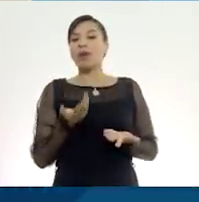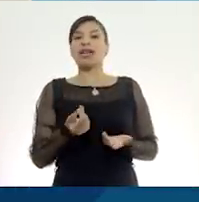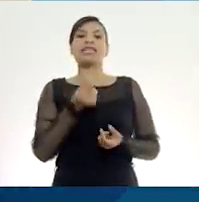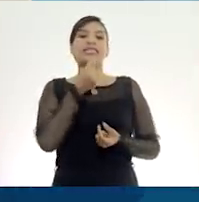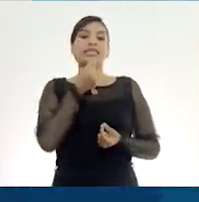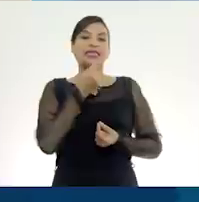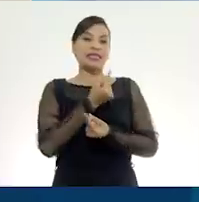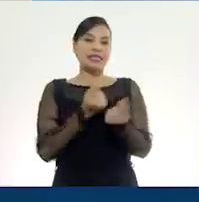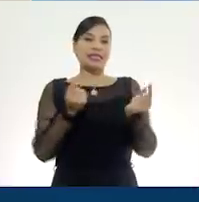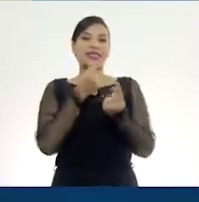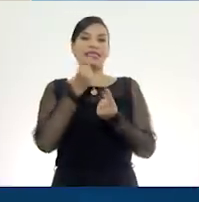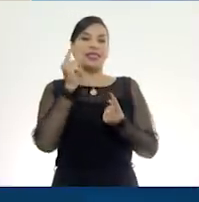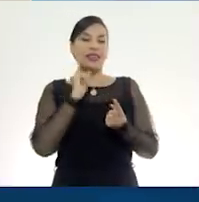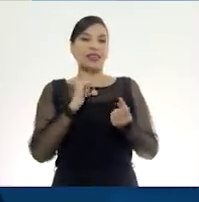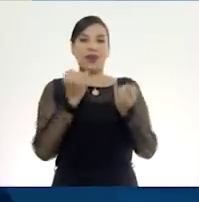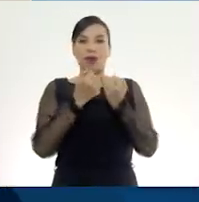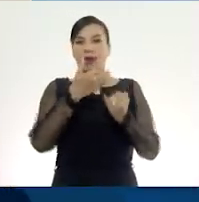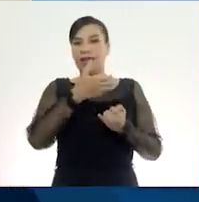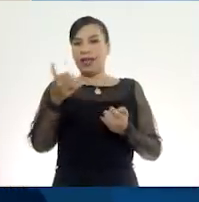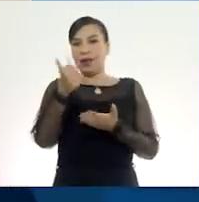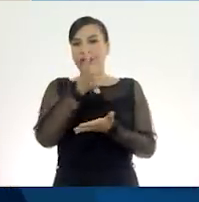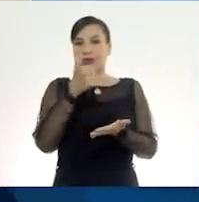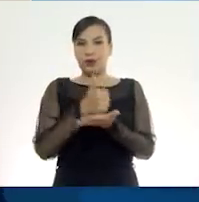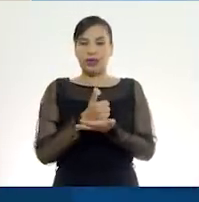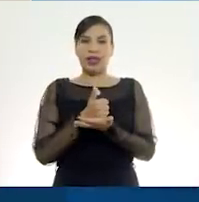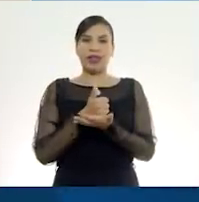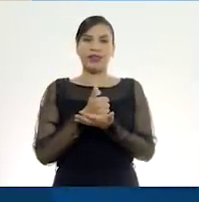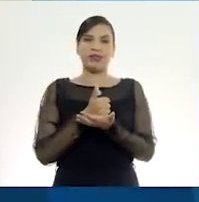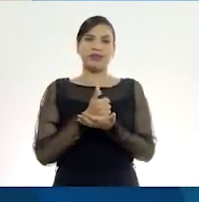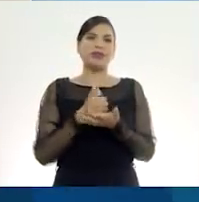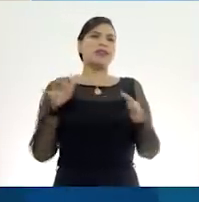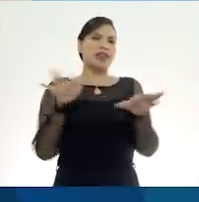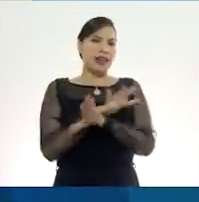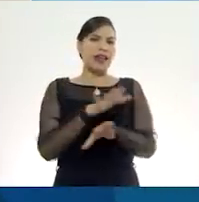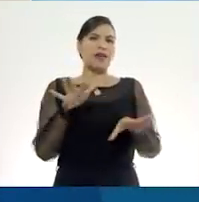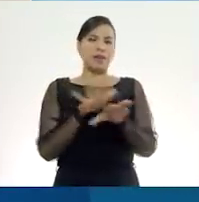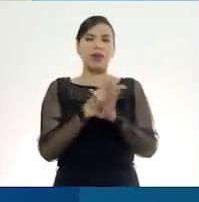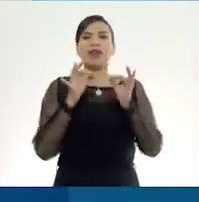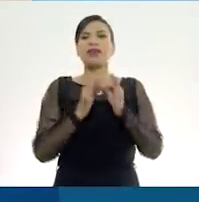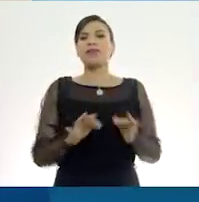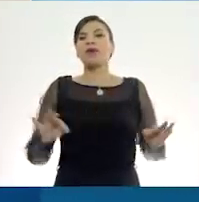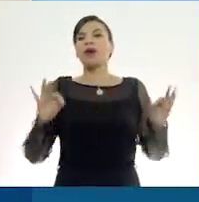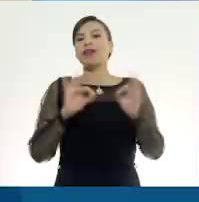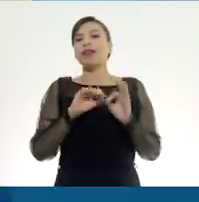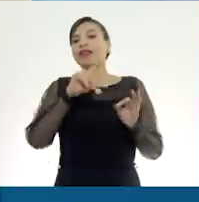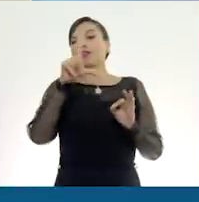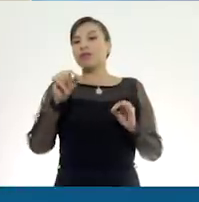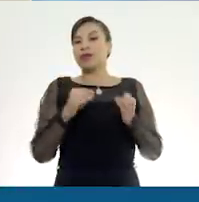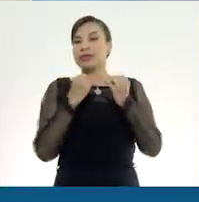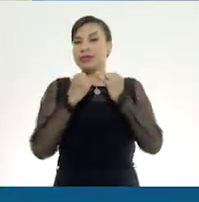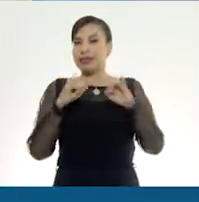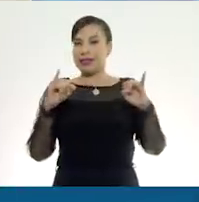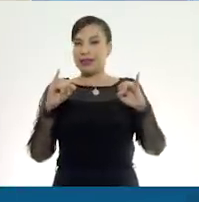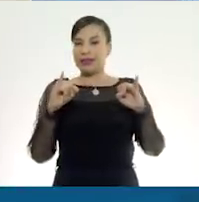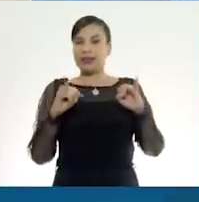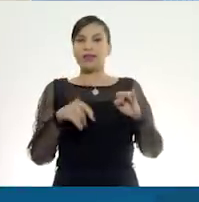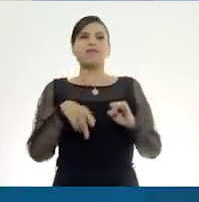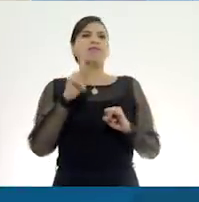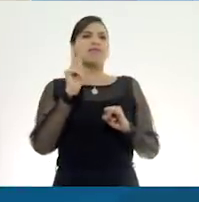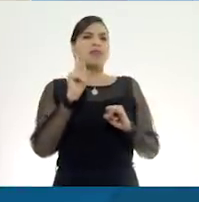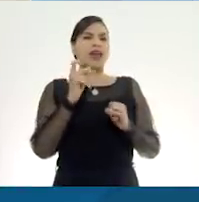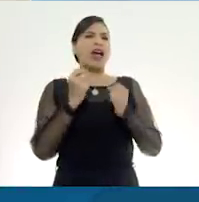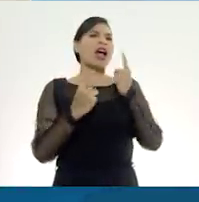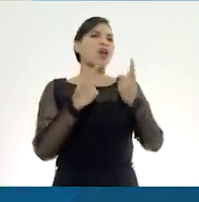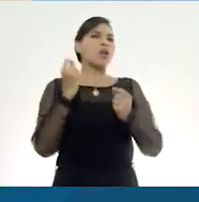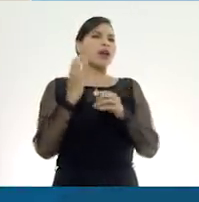los niños y niñas, como en el campo y las ciudades, tuvo modificaciones muy importantes después de la independencia y sin embargo